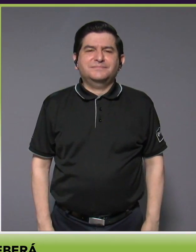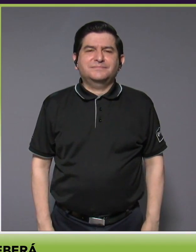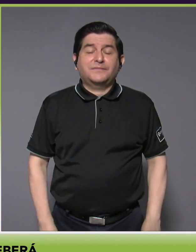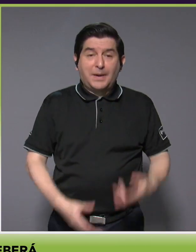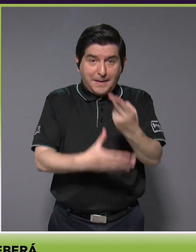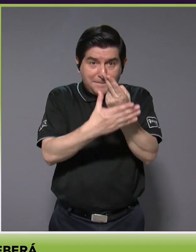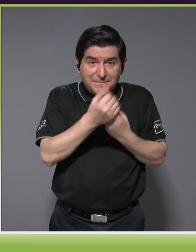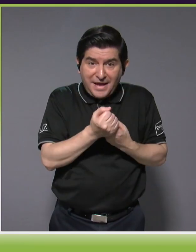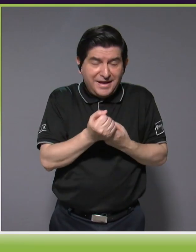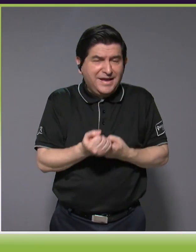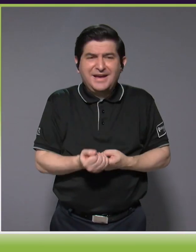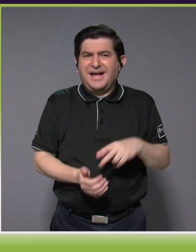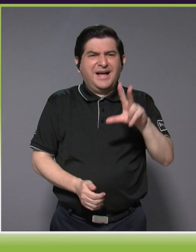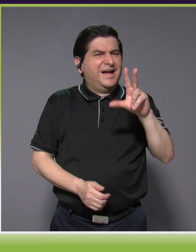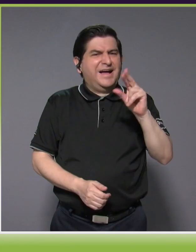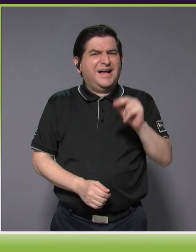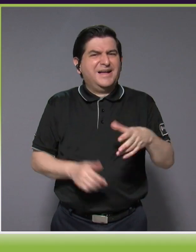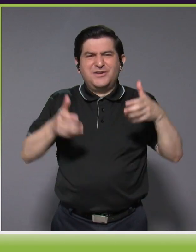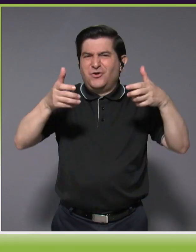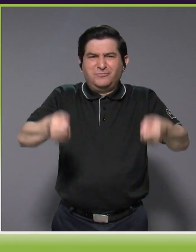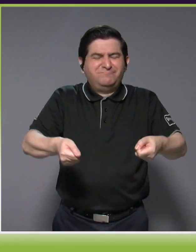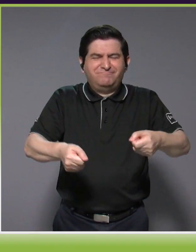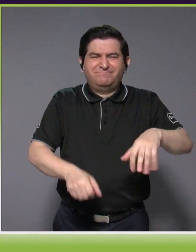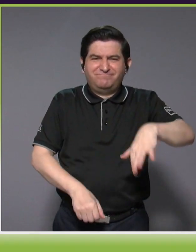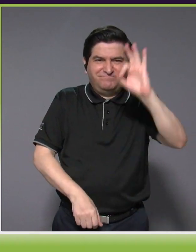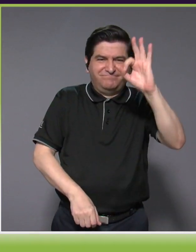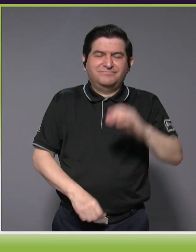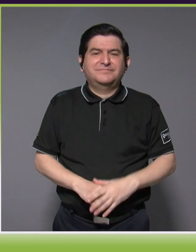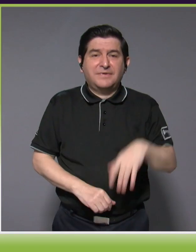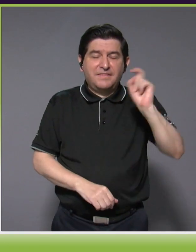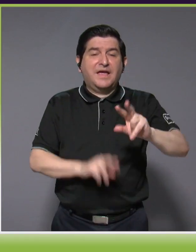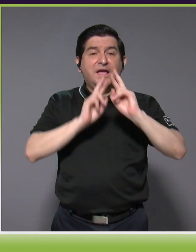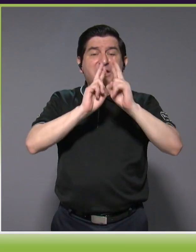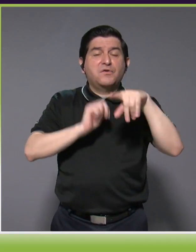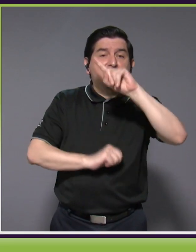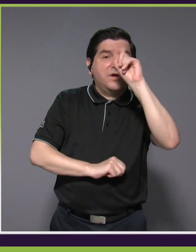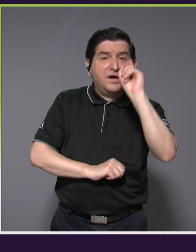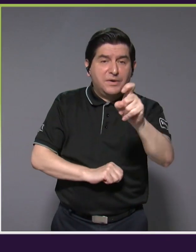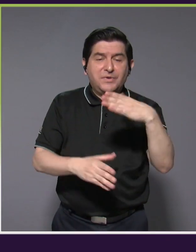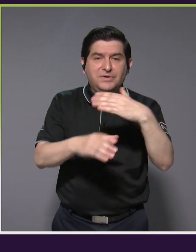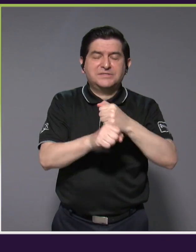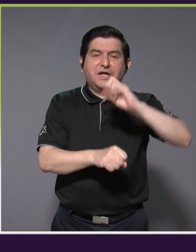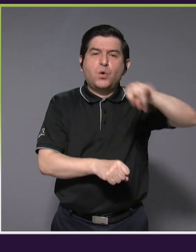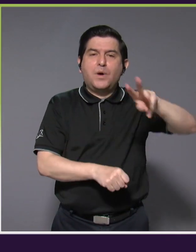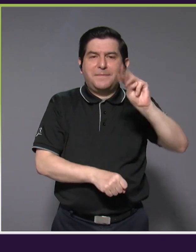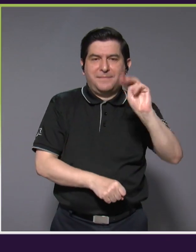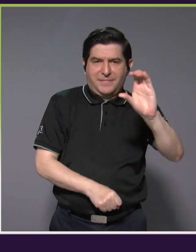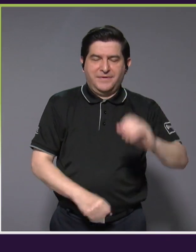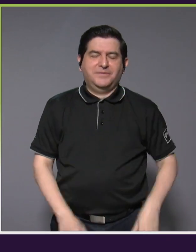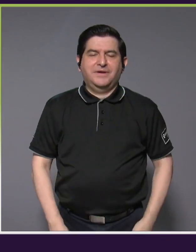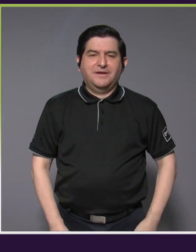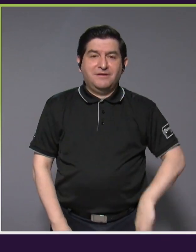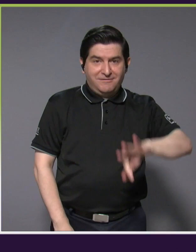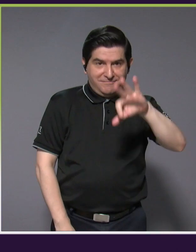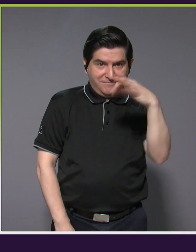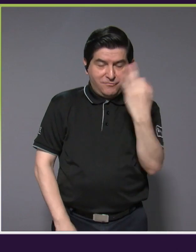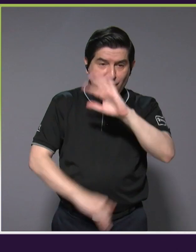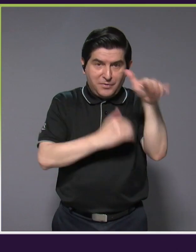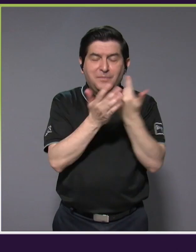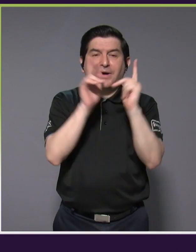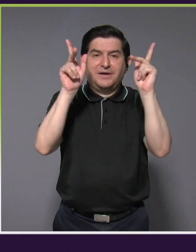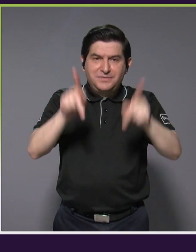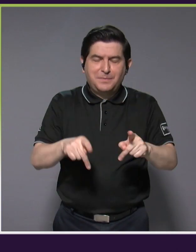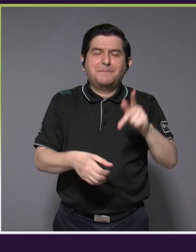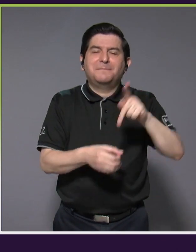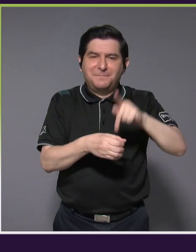La pareja que no alcance a llegar a uno de los hula hula deberá responder a preguntas que les haga Juanma. De esta forma, todas las